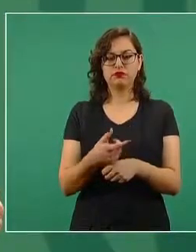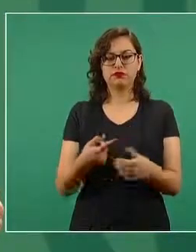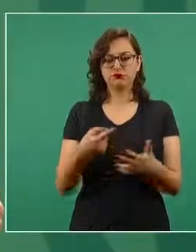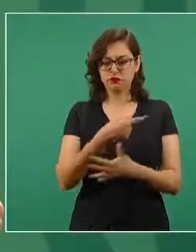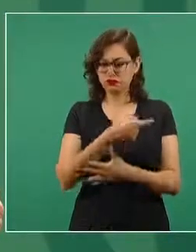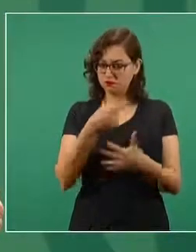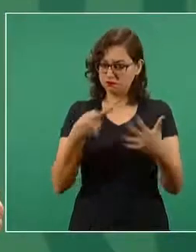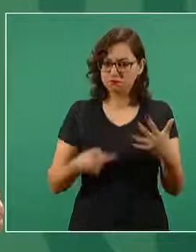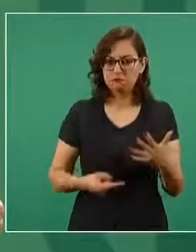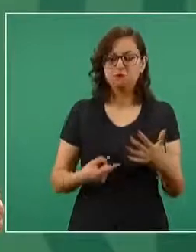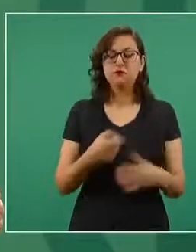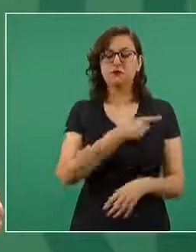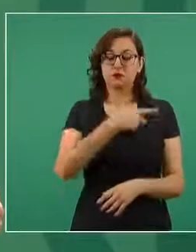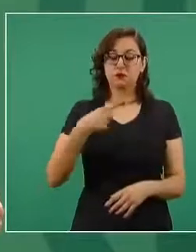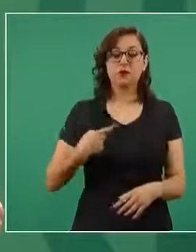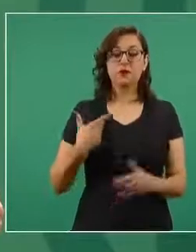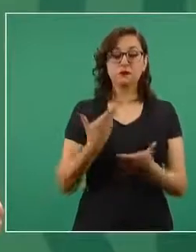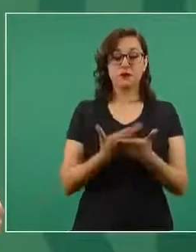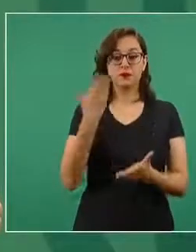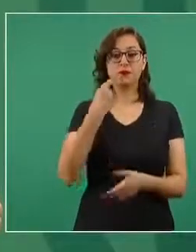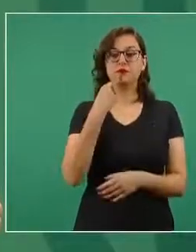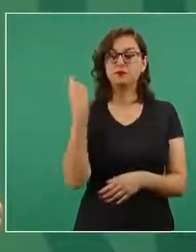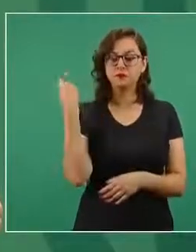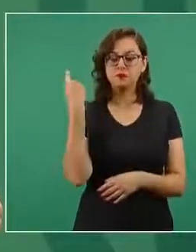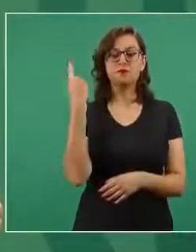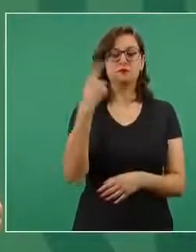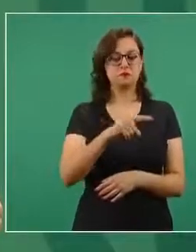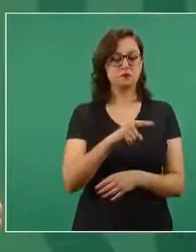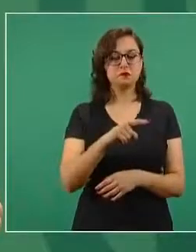que se denuncie, sea quien sea,